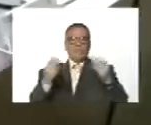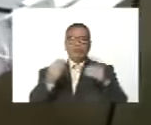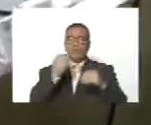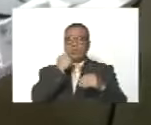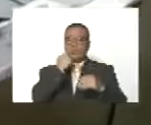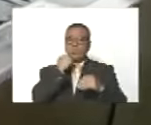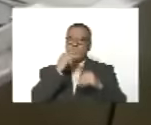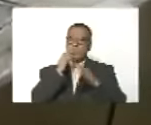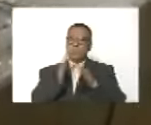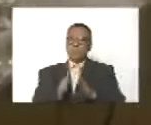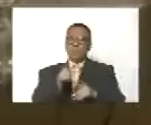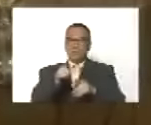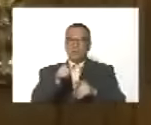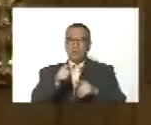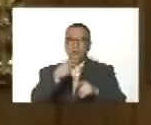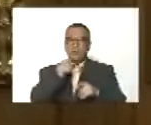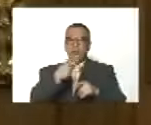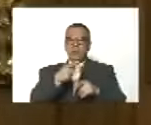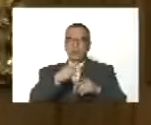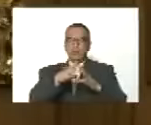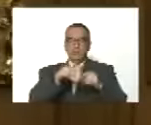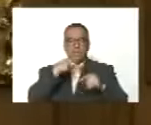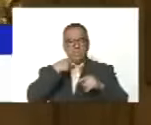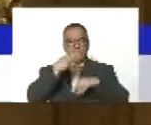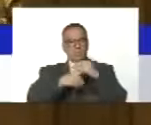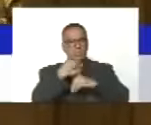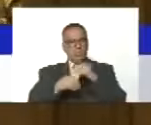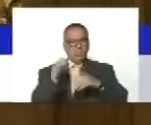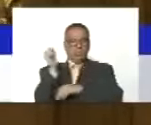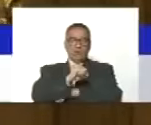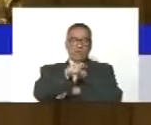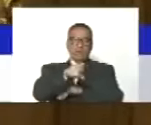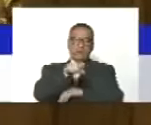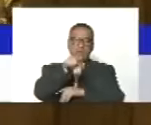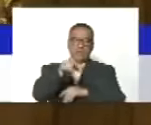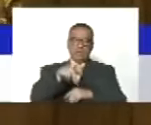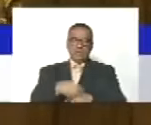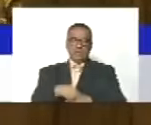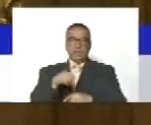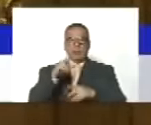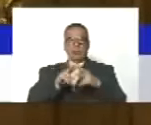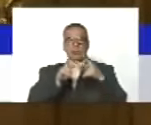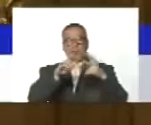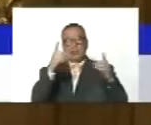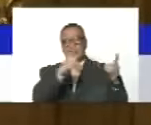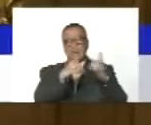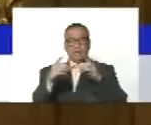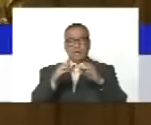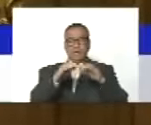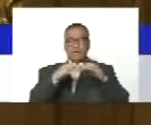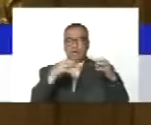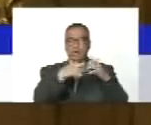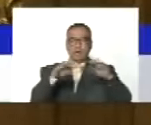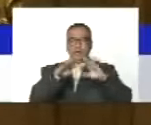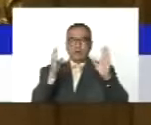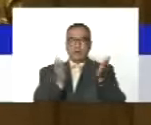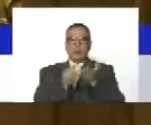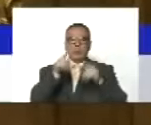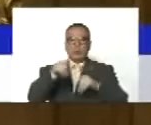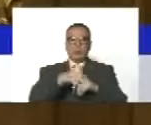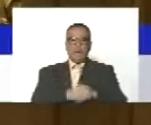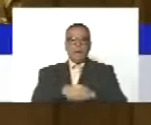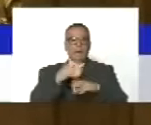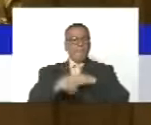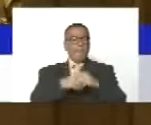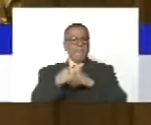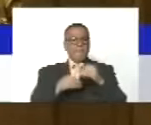cercano a las tendencias fascistoides que fueron derrotadas precisamente en la Segunda Guerra Mundial. Es tan así que, bueno, que se